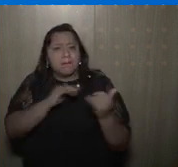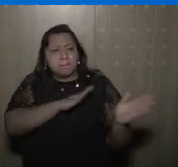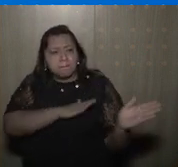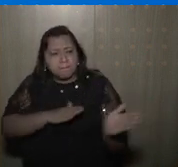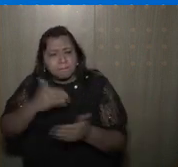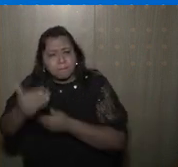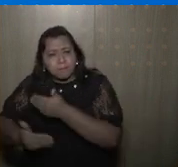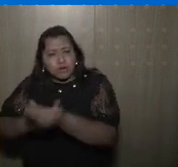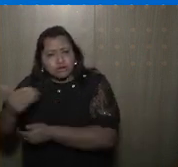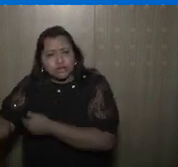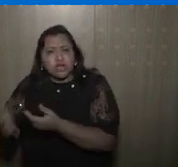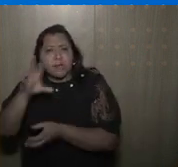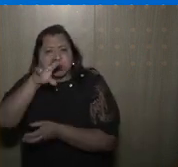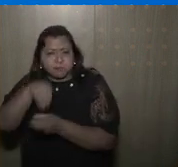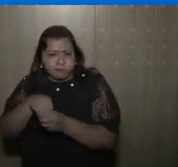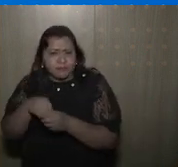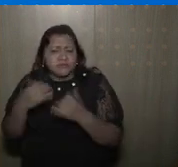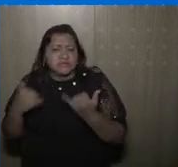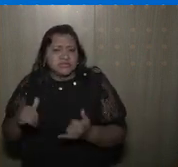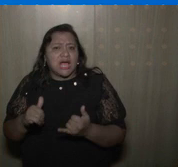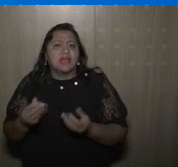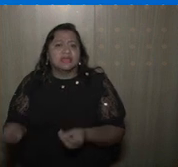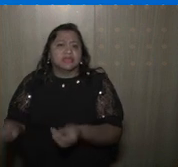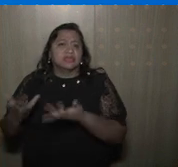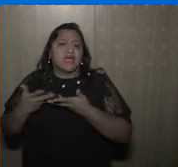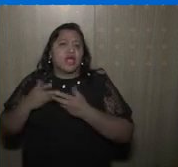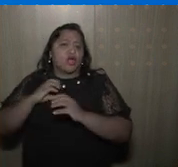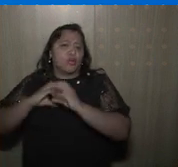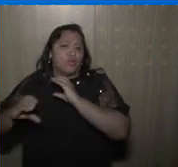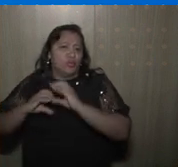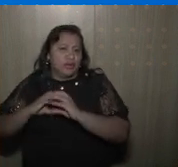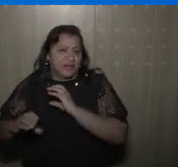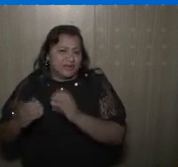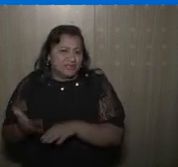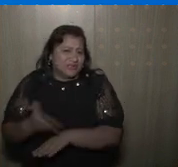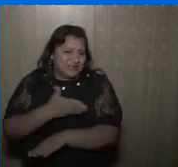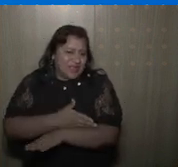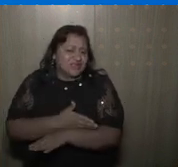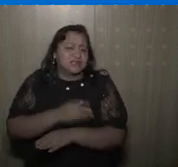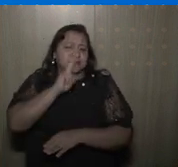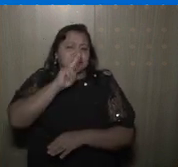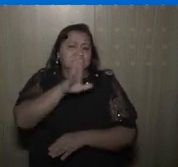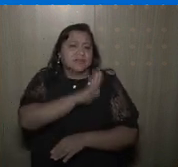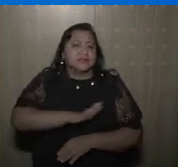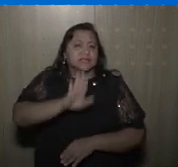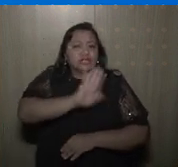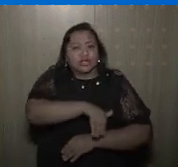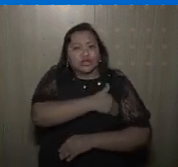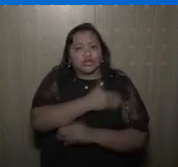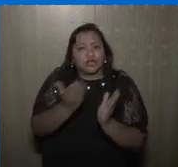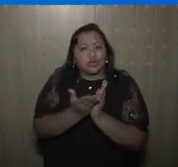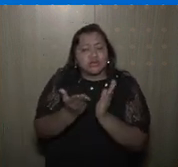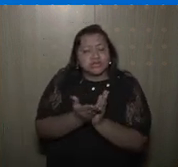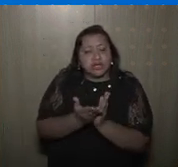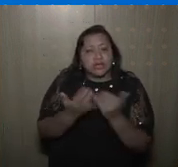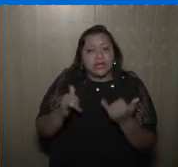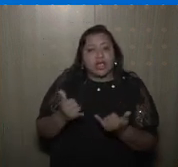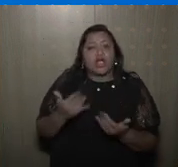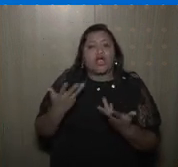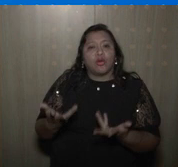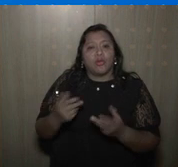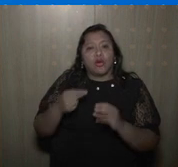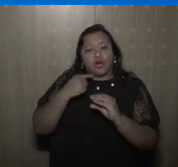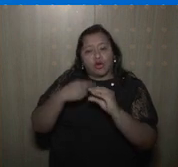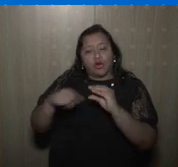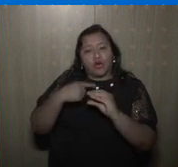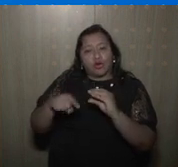internos establecidos, se reciben las comunicaciones que el Ministerio de Educación Nacional notifica por medio del sistema y por el correo